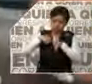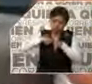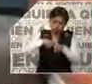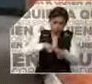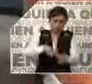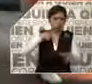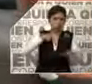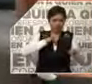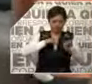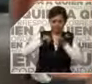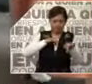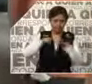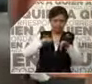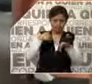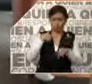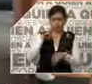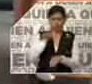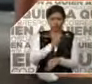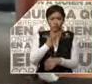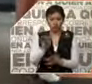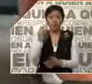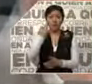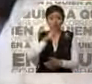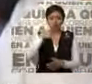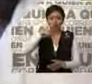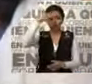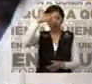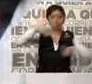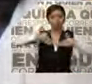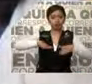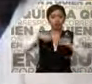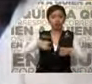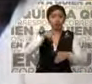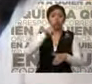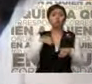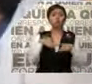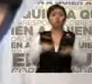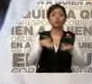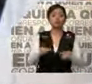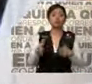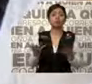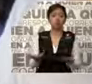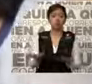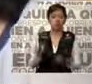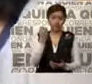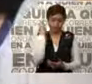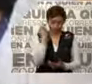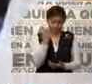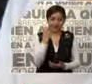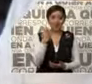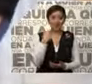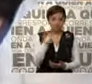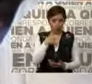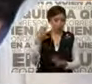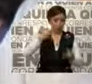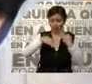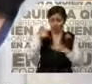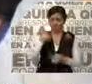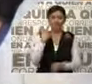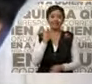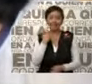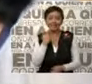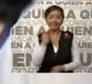de poder trabajar, pero mi oficio es costura. ¿Y la máquina de coser? Pues exactamente, o sea, yo tengo las ganas,